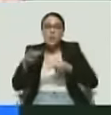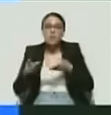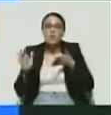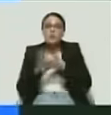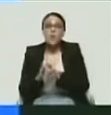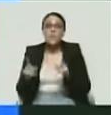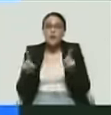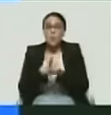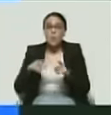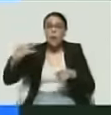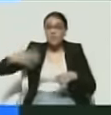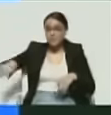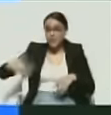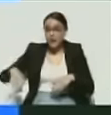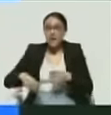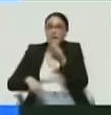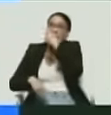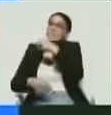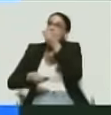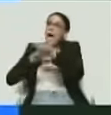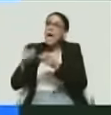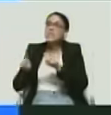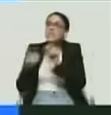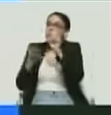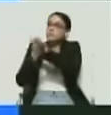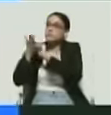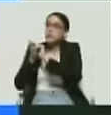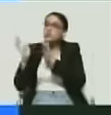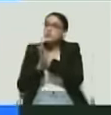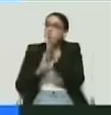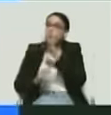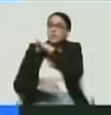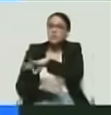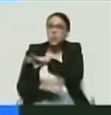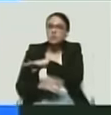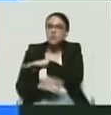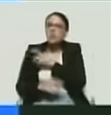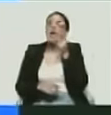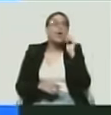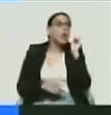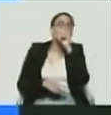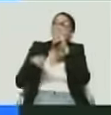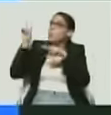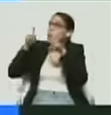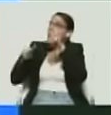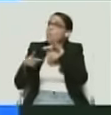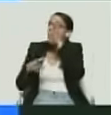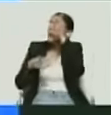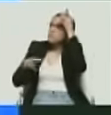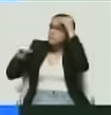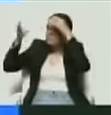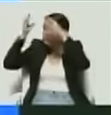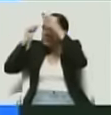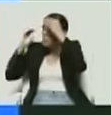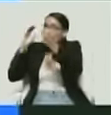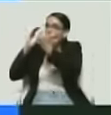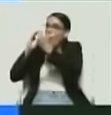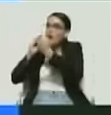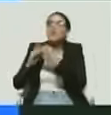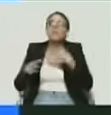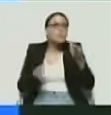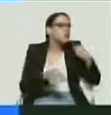está ocurriendo en Francia en los actuales momentos, o en Italia. Las mismas expresiones, legionarios,